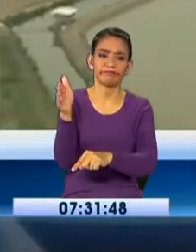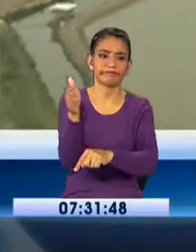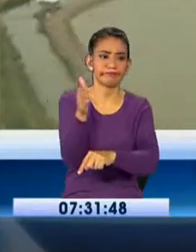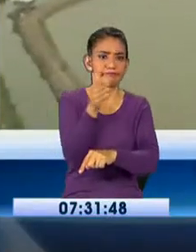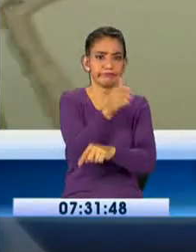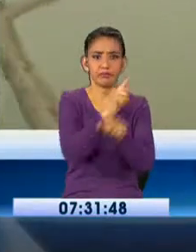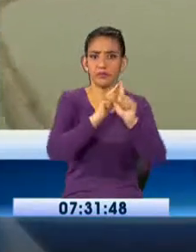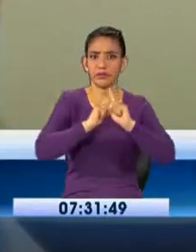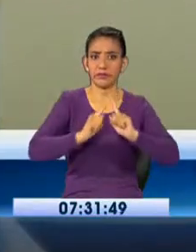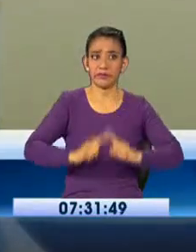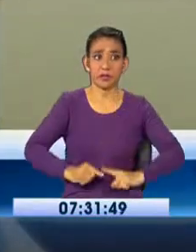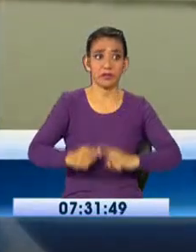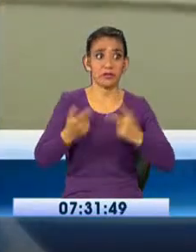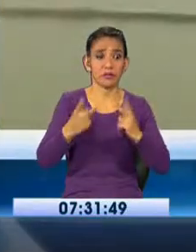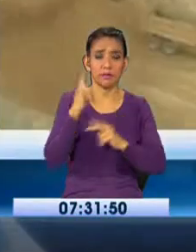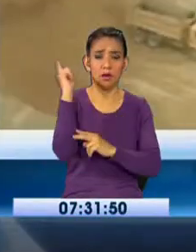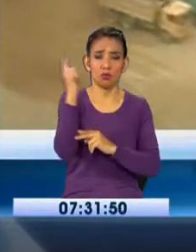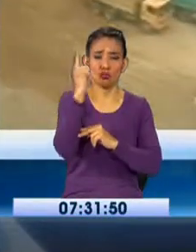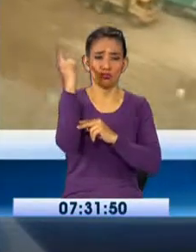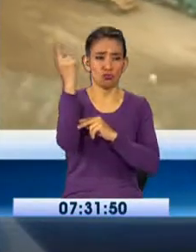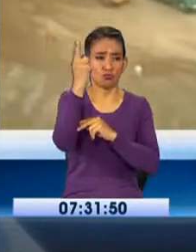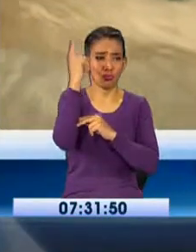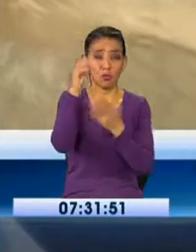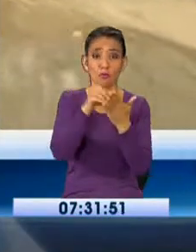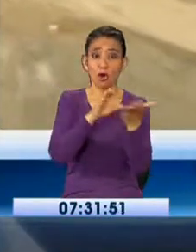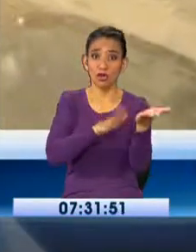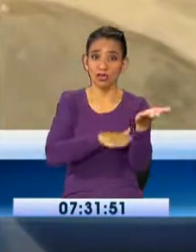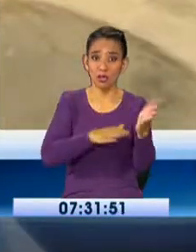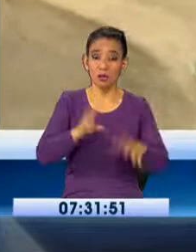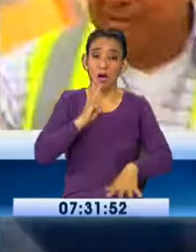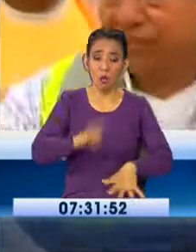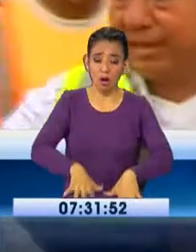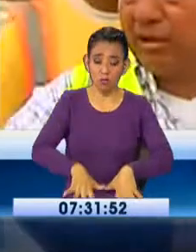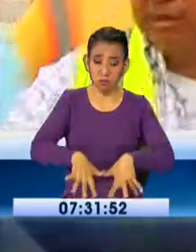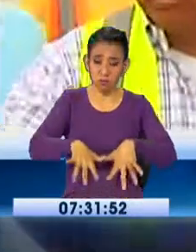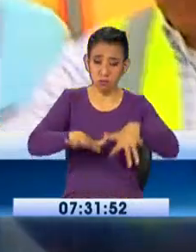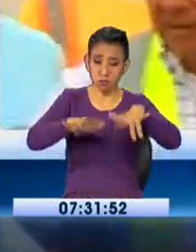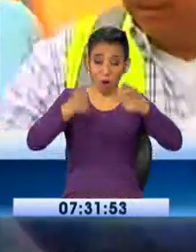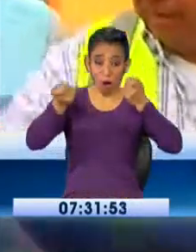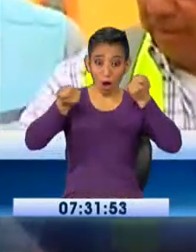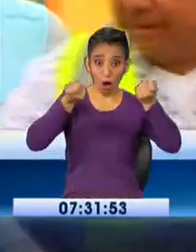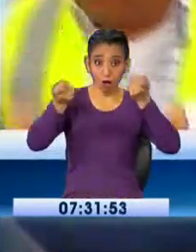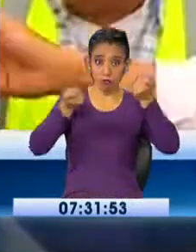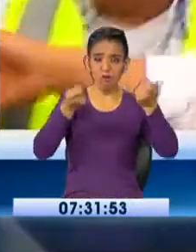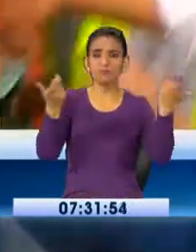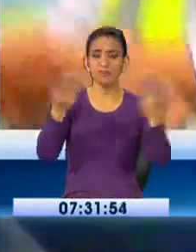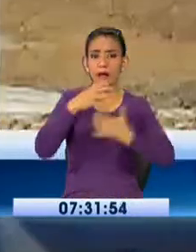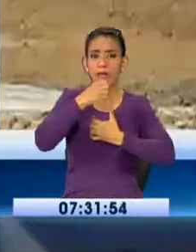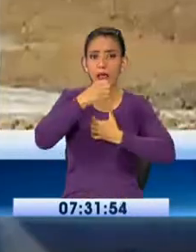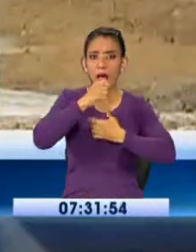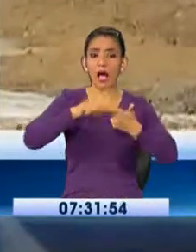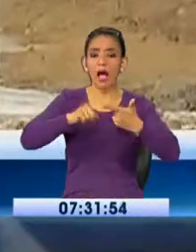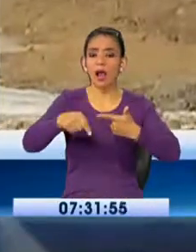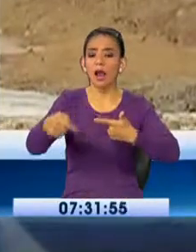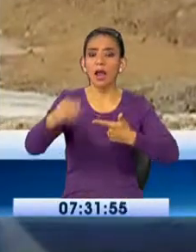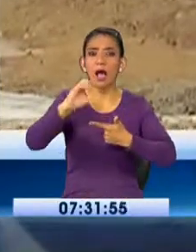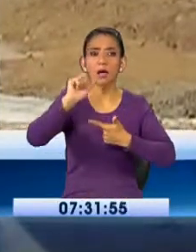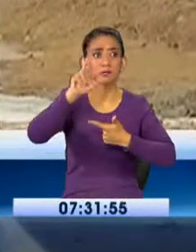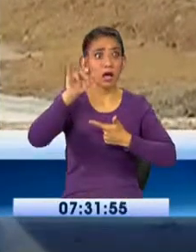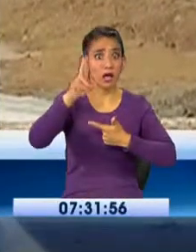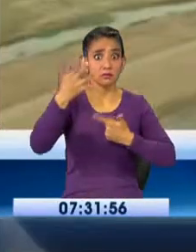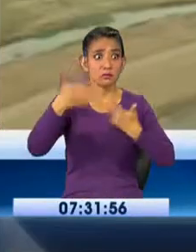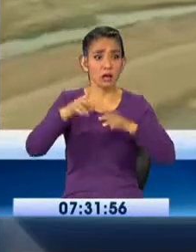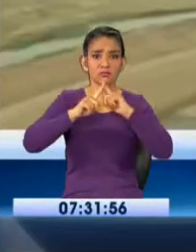puntos. Con un sobrevuelo en los proyectos de control de inundaciones de Cañar y de Naranja, el presidente constataba los avances de ambas obras, las